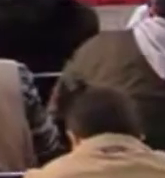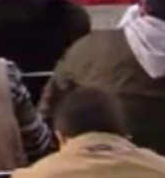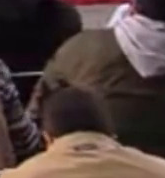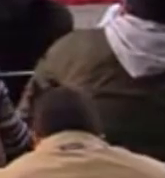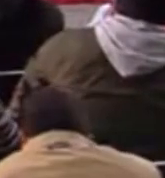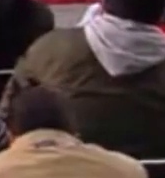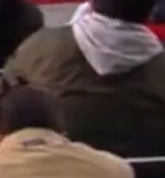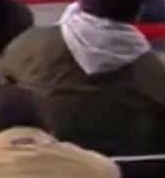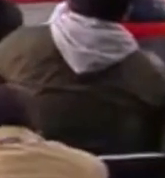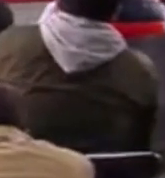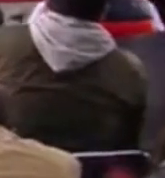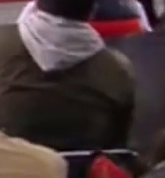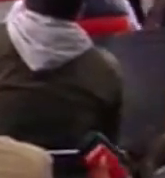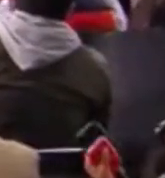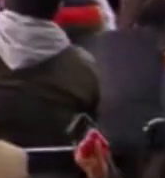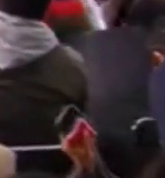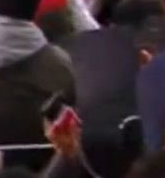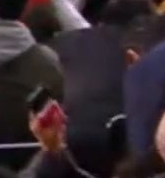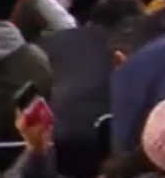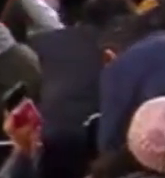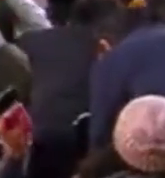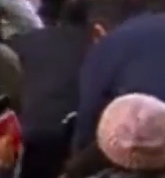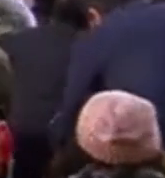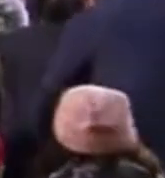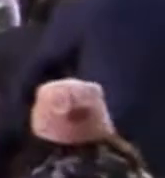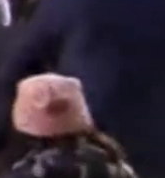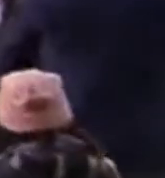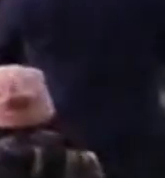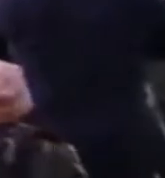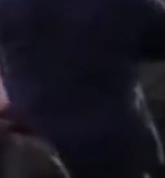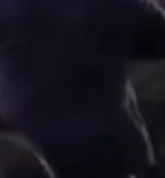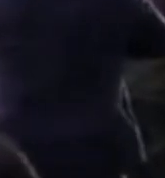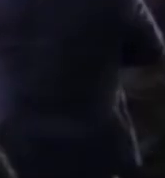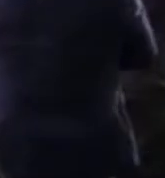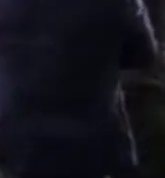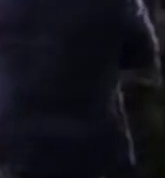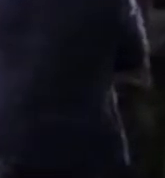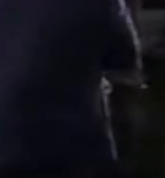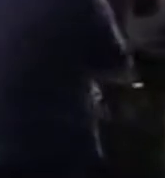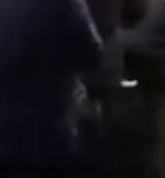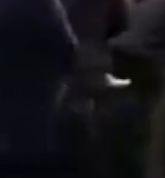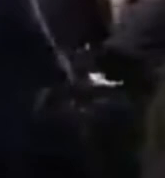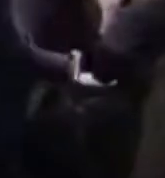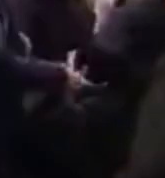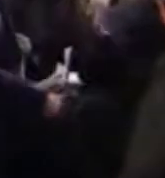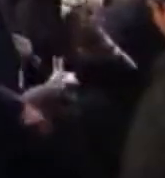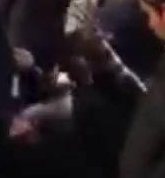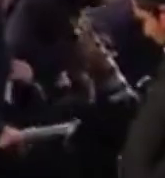Mañana.